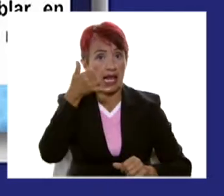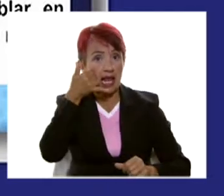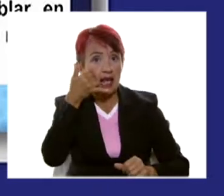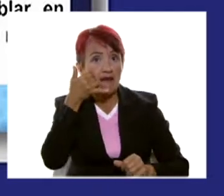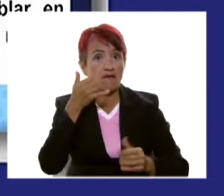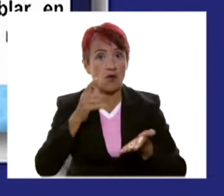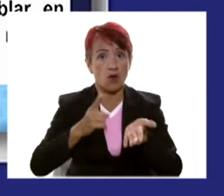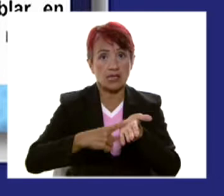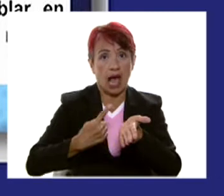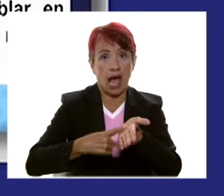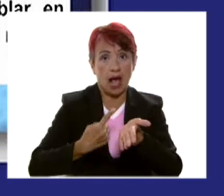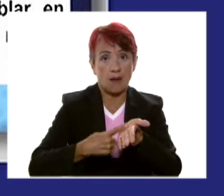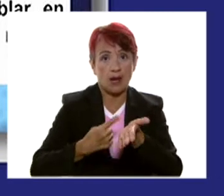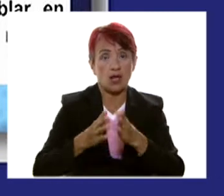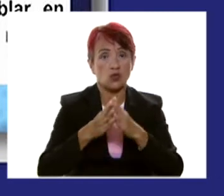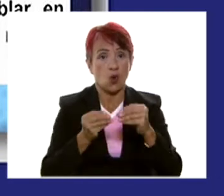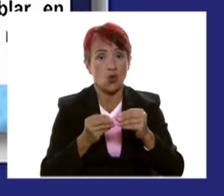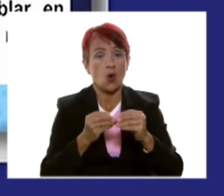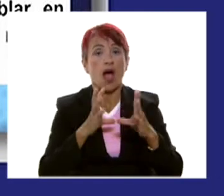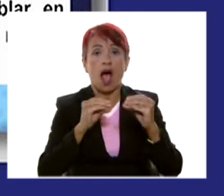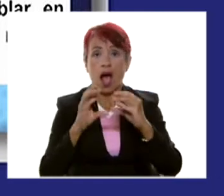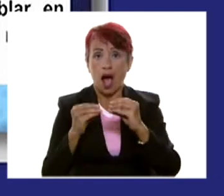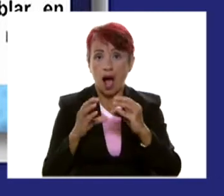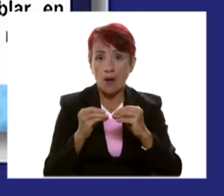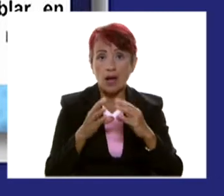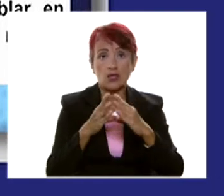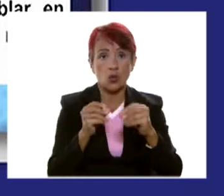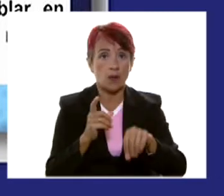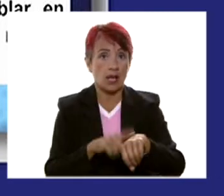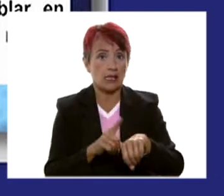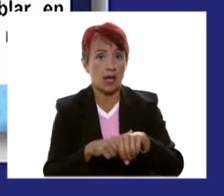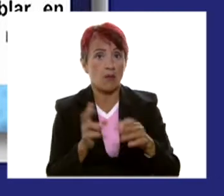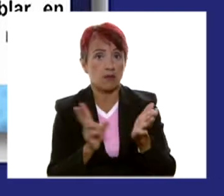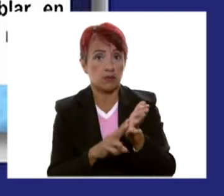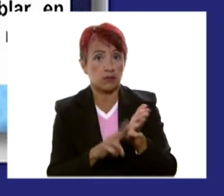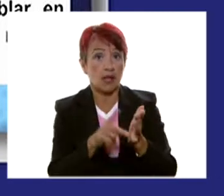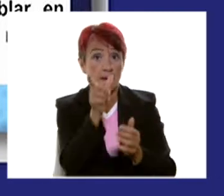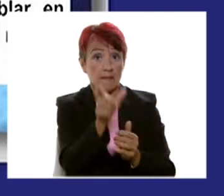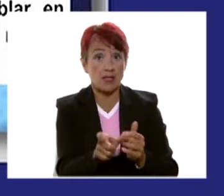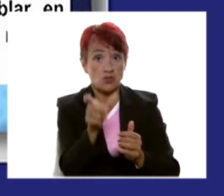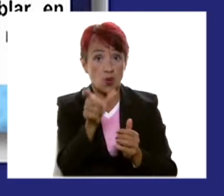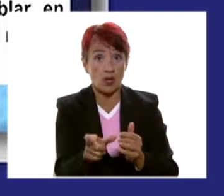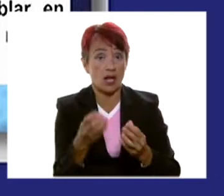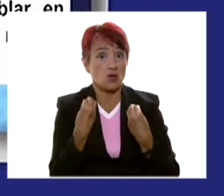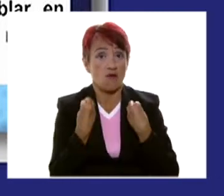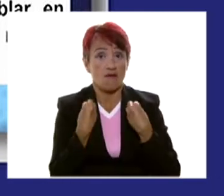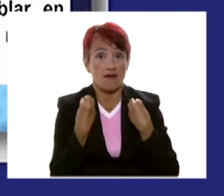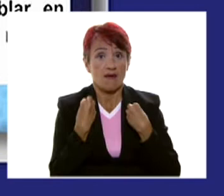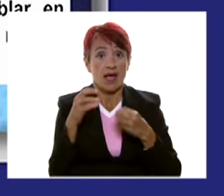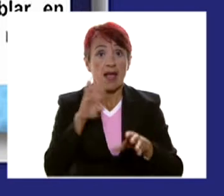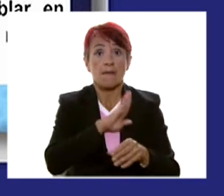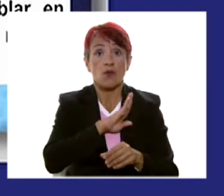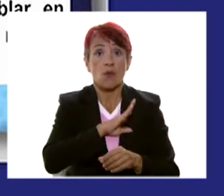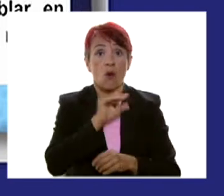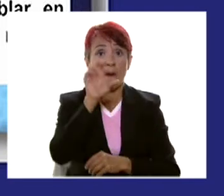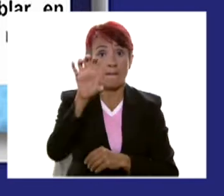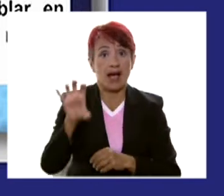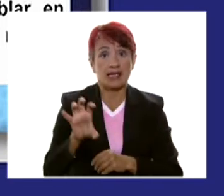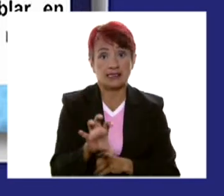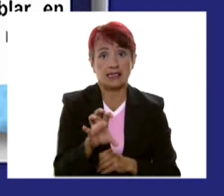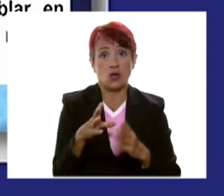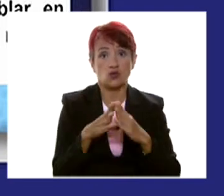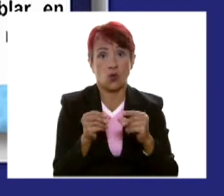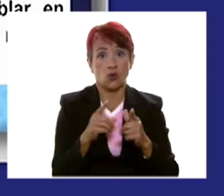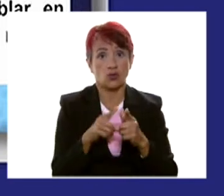computadoras, tablets, entre otros, es posible hablar en tiempo real con personas que no se encuentran en el mismo país. ¿Qué más